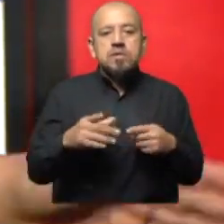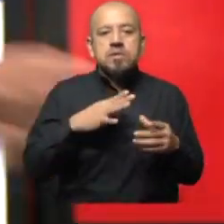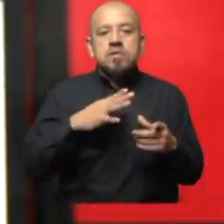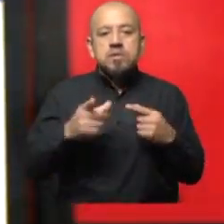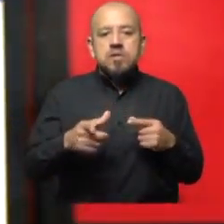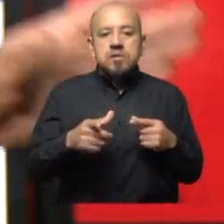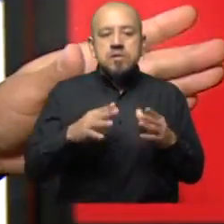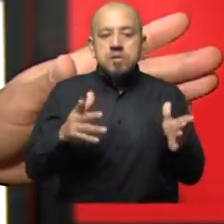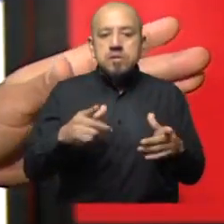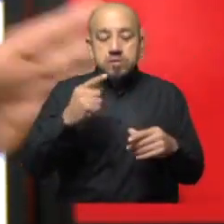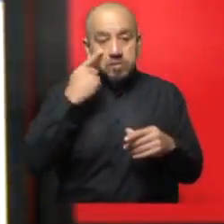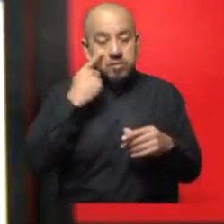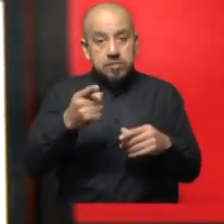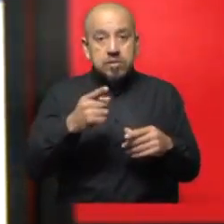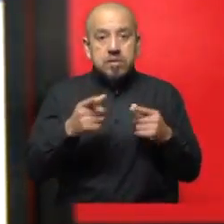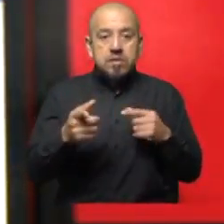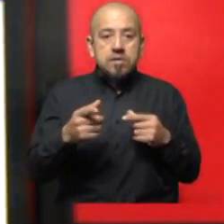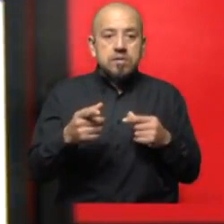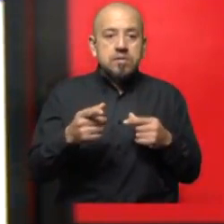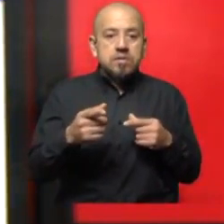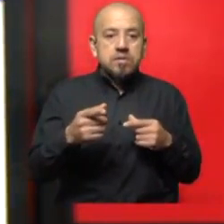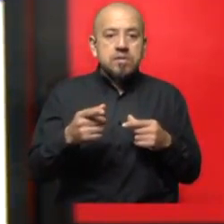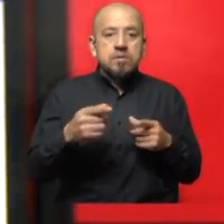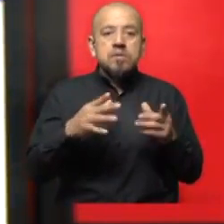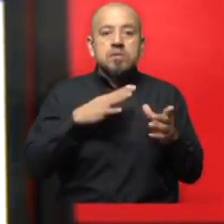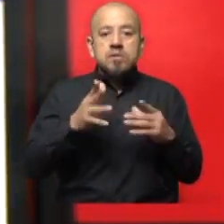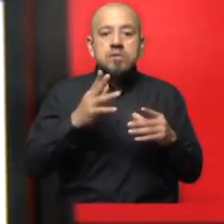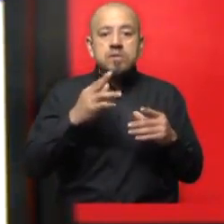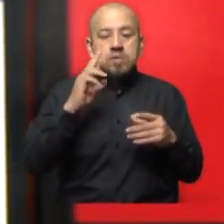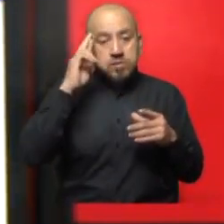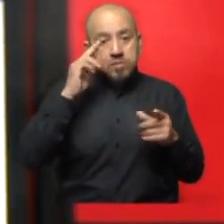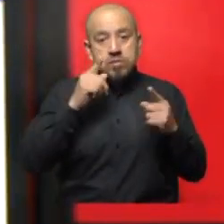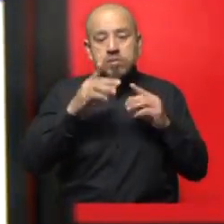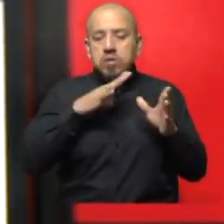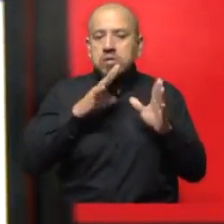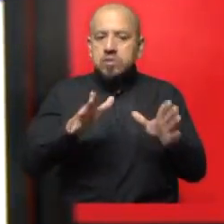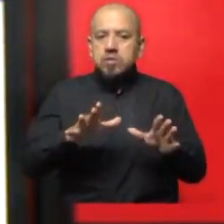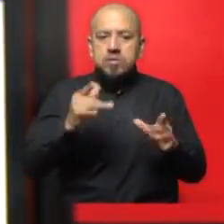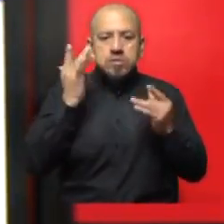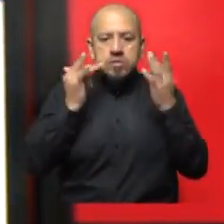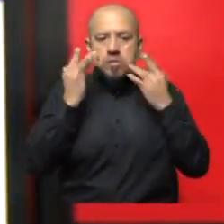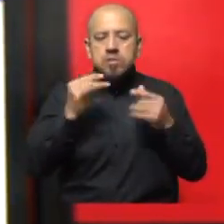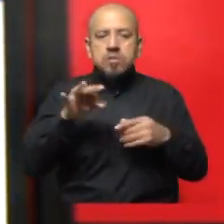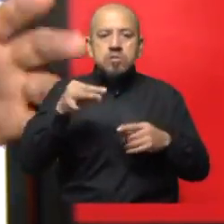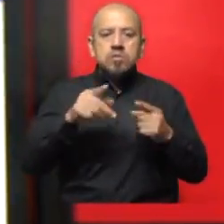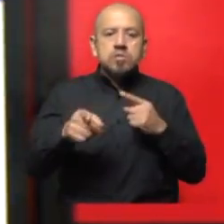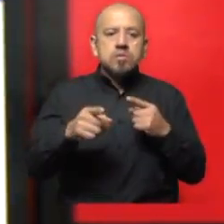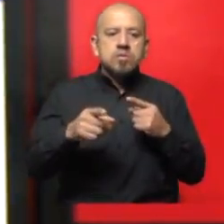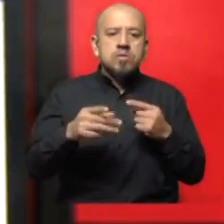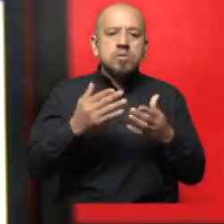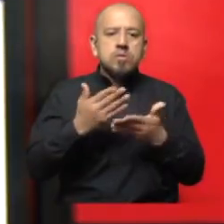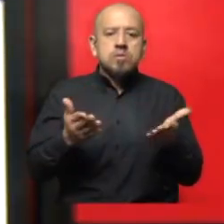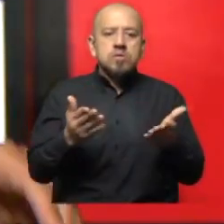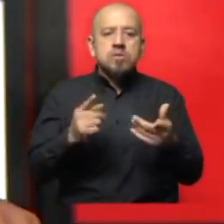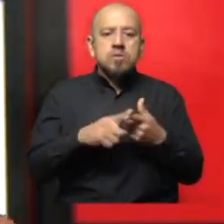prestar la absoluta atención porque no hay nada viste respeto absoluta y el artista sólo con su voz en un teatro es una